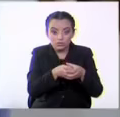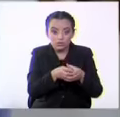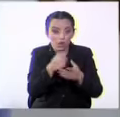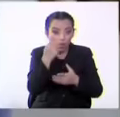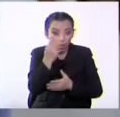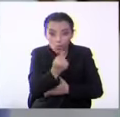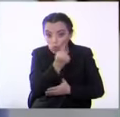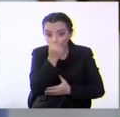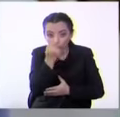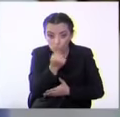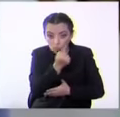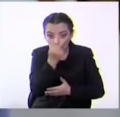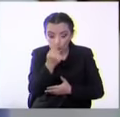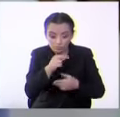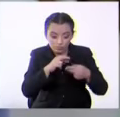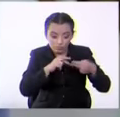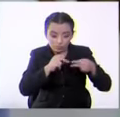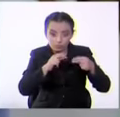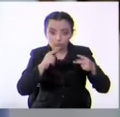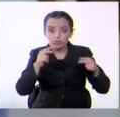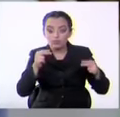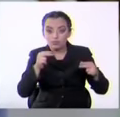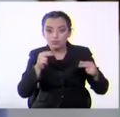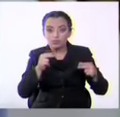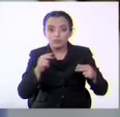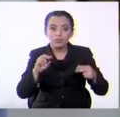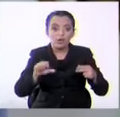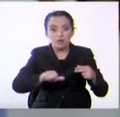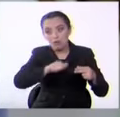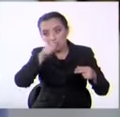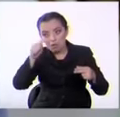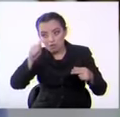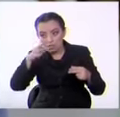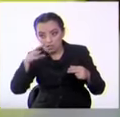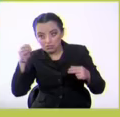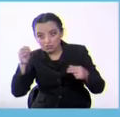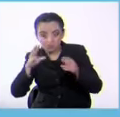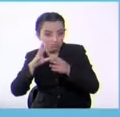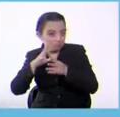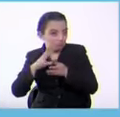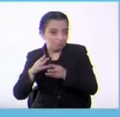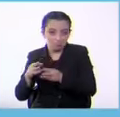alelo mientras que las otras variantes desaparecen.